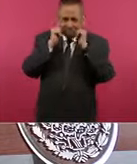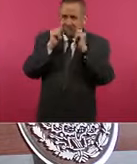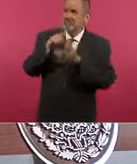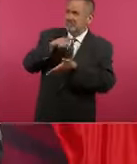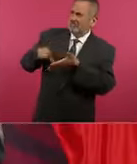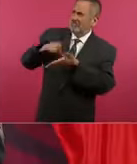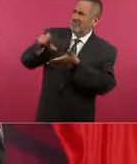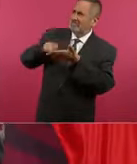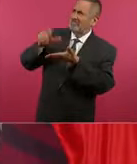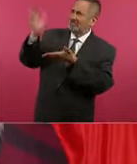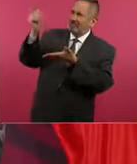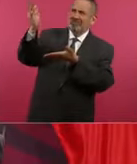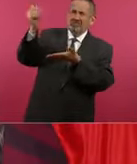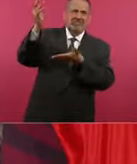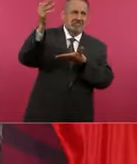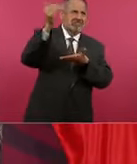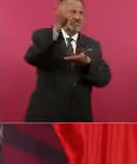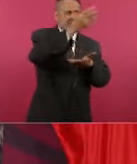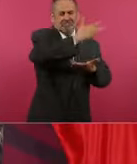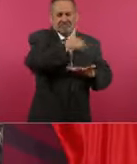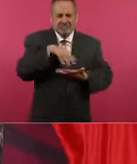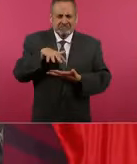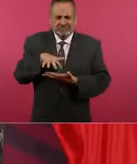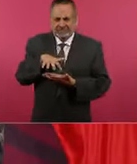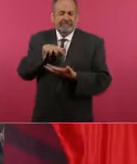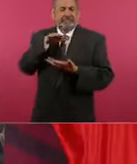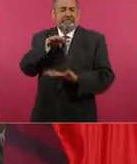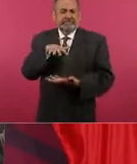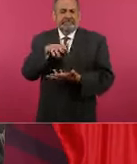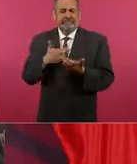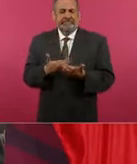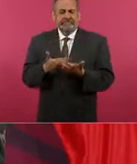tener todos los medicamentos.